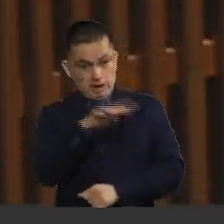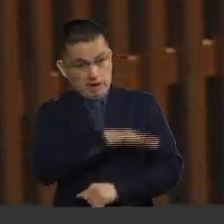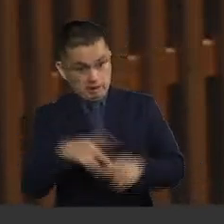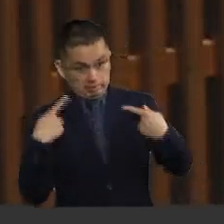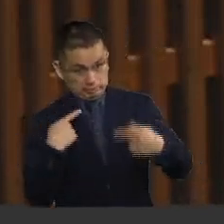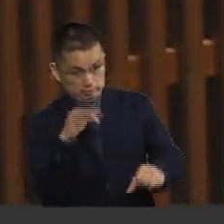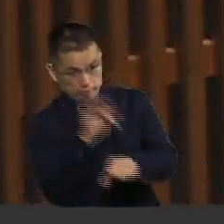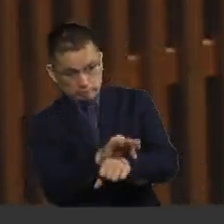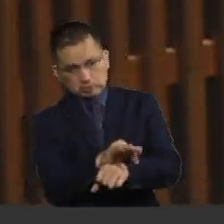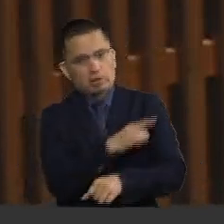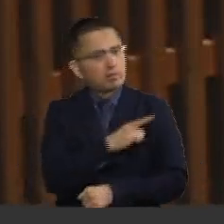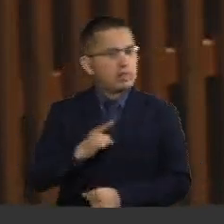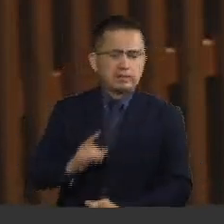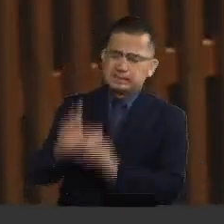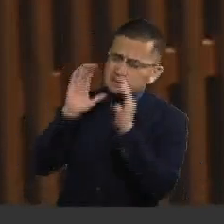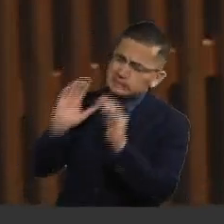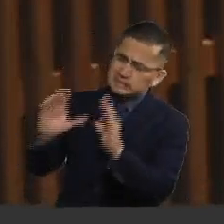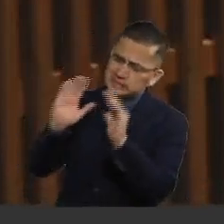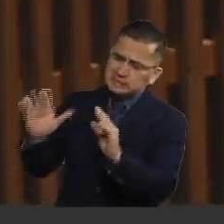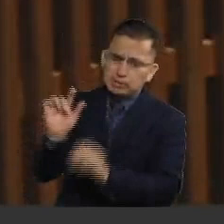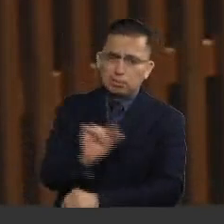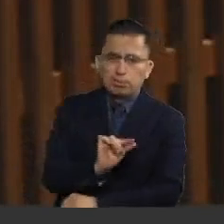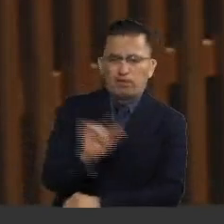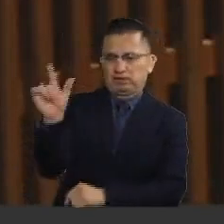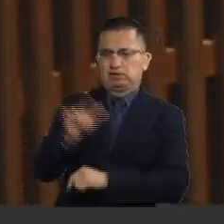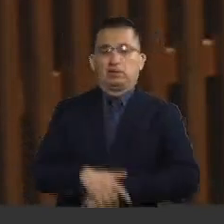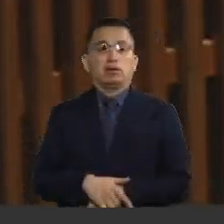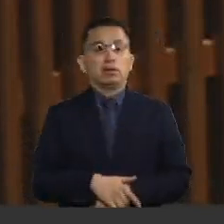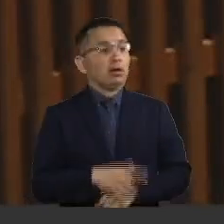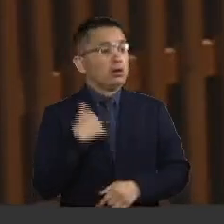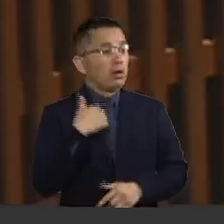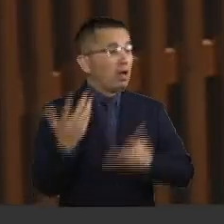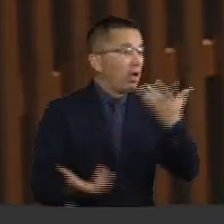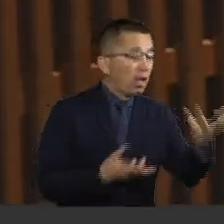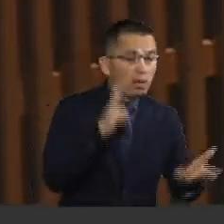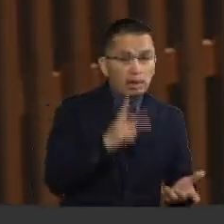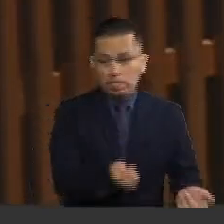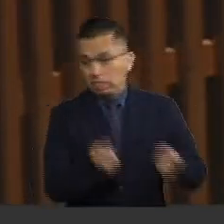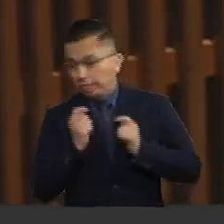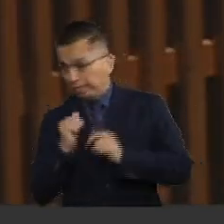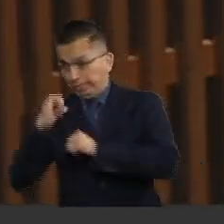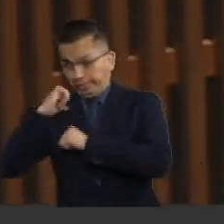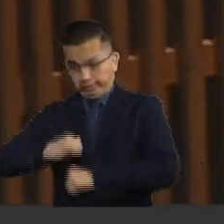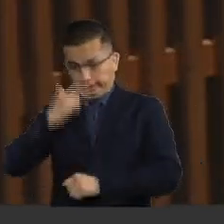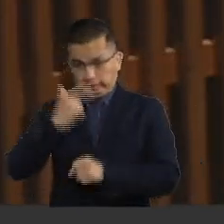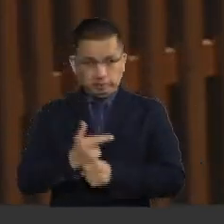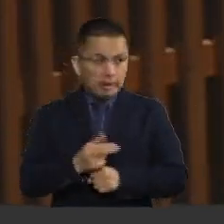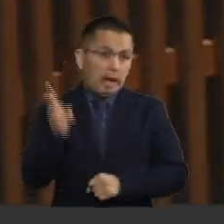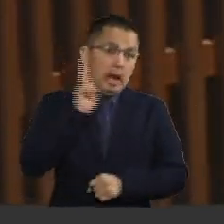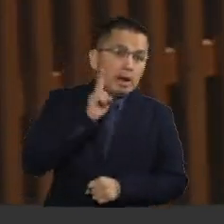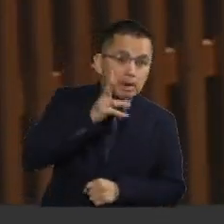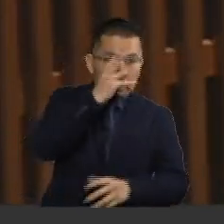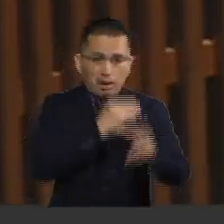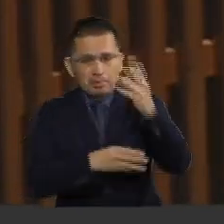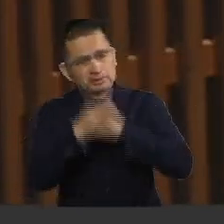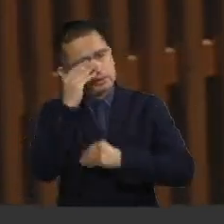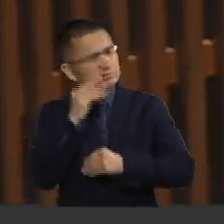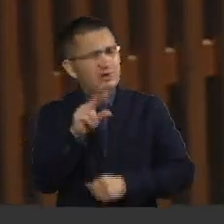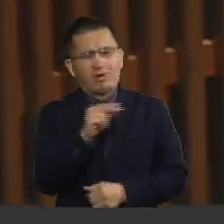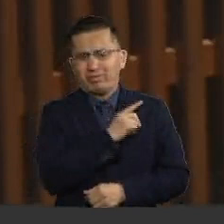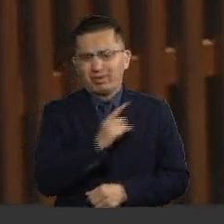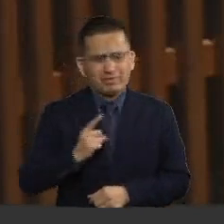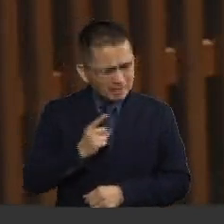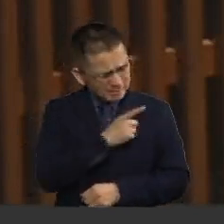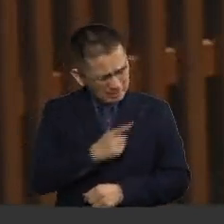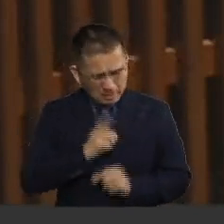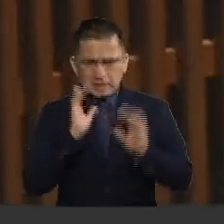ejercer no se llega a aprender las curvas de aprendizaje cuestan mucho y en materia de protección civil cuestan vidas